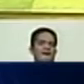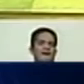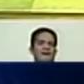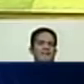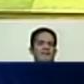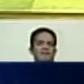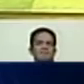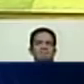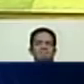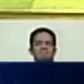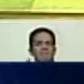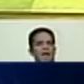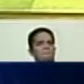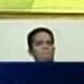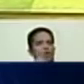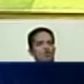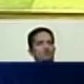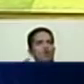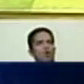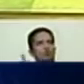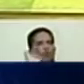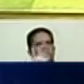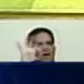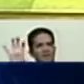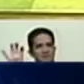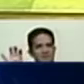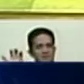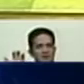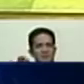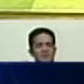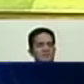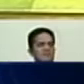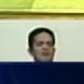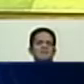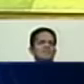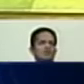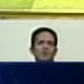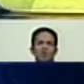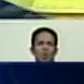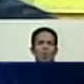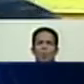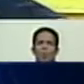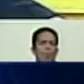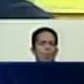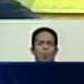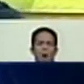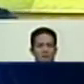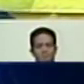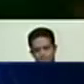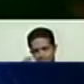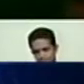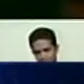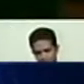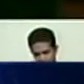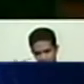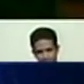inconstitucional con apoyo internacional, hay una realidad concreta, específica, tangible, que habla por sí misma. Pásame alguna